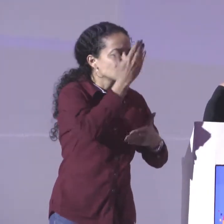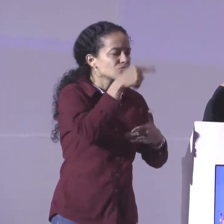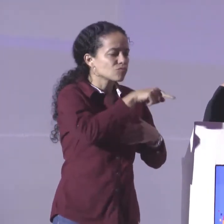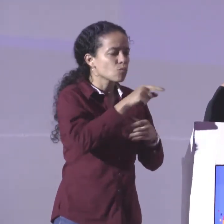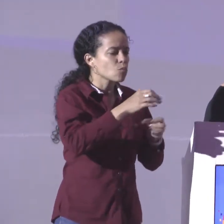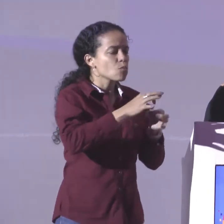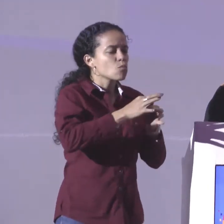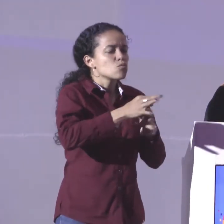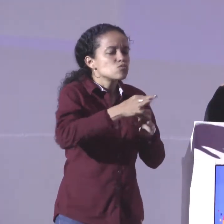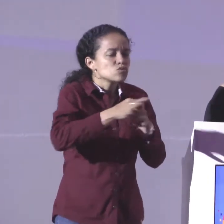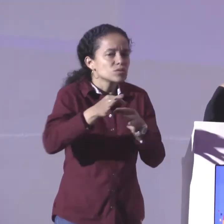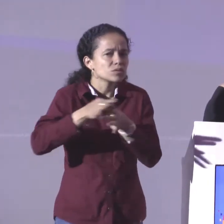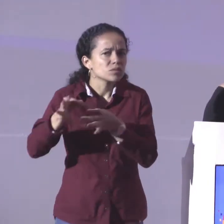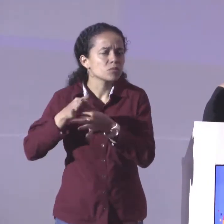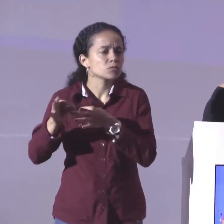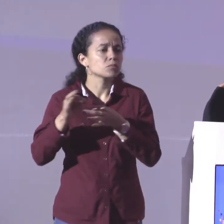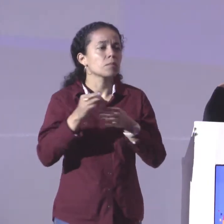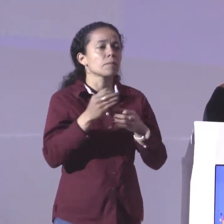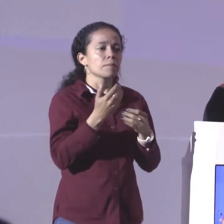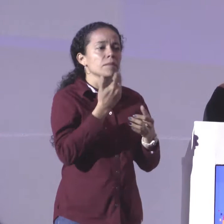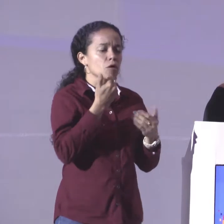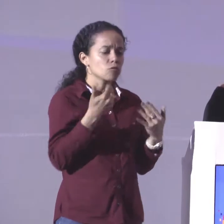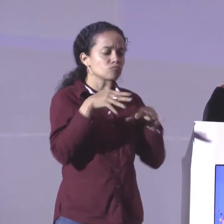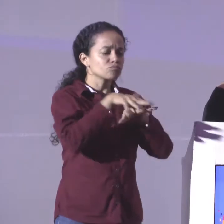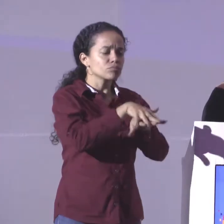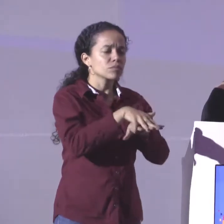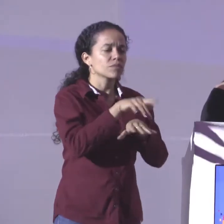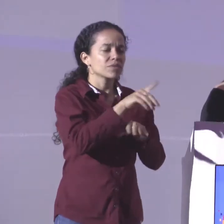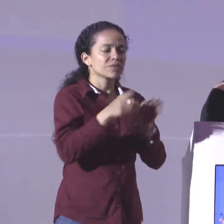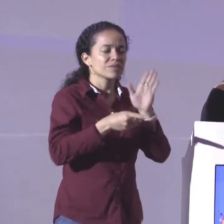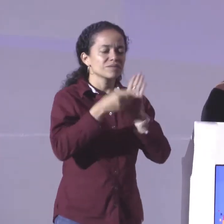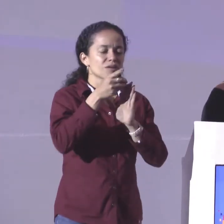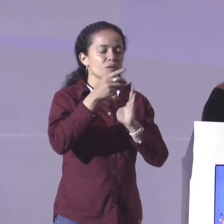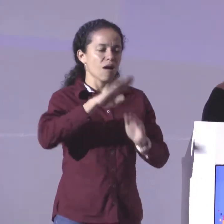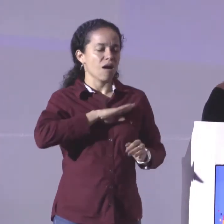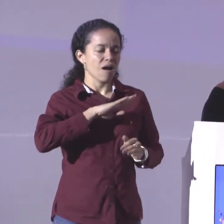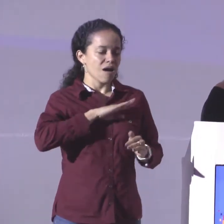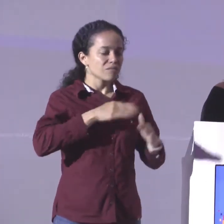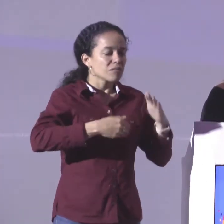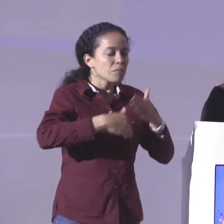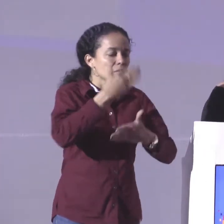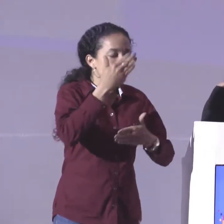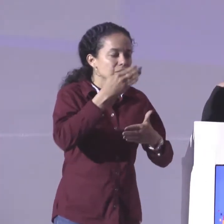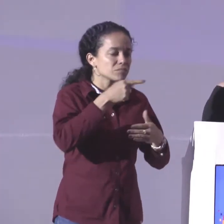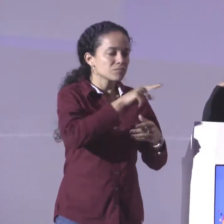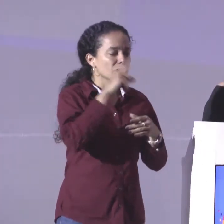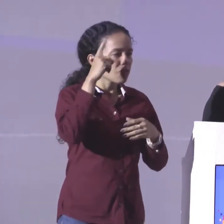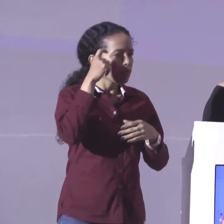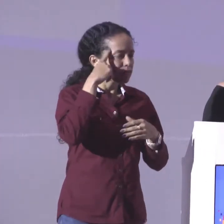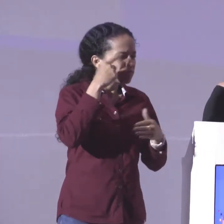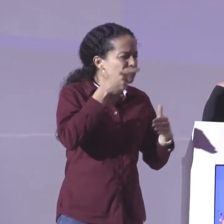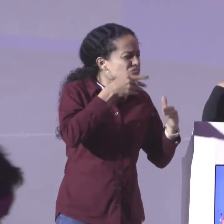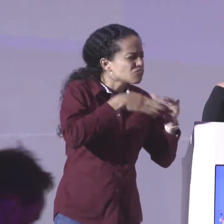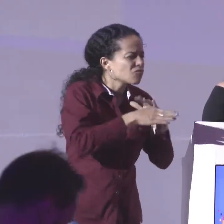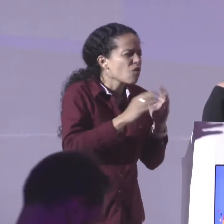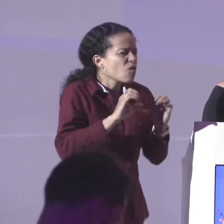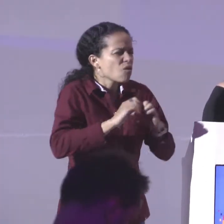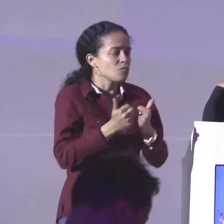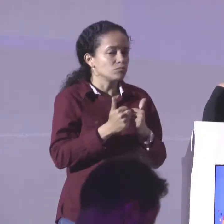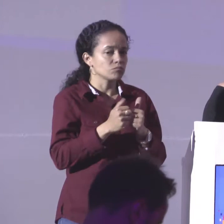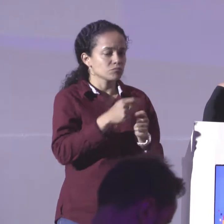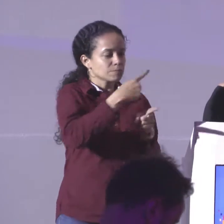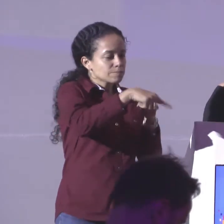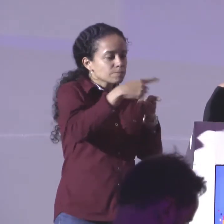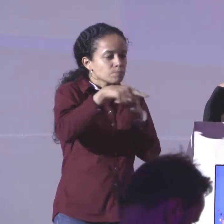para lograr mayor articulación con los planes de desarrollo de los alcaldes entrantes? Desde las diferentes regiones del país, los